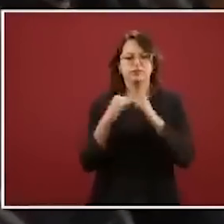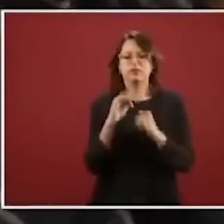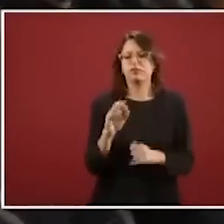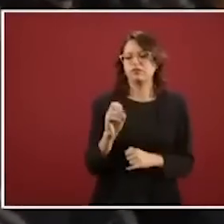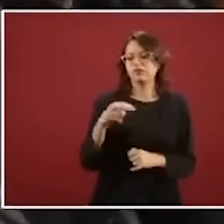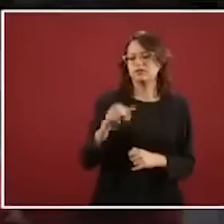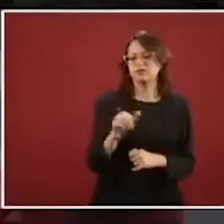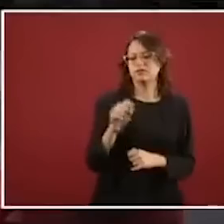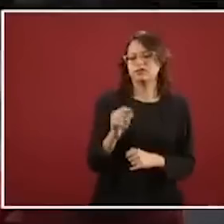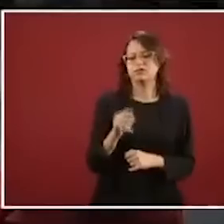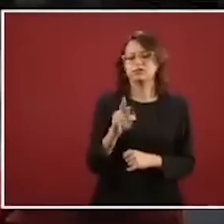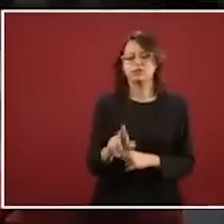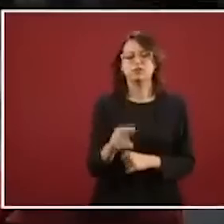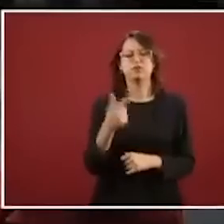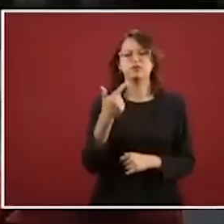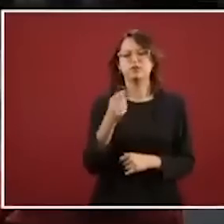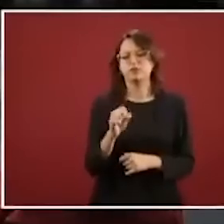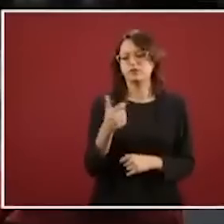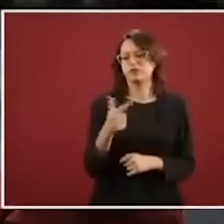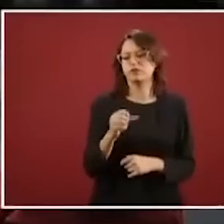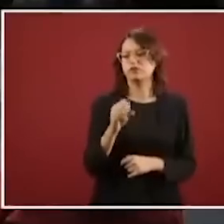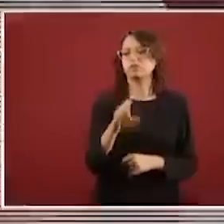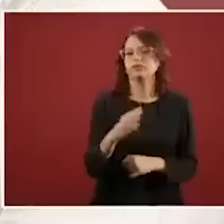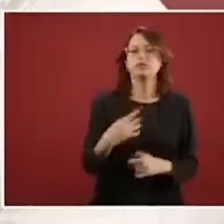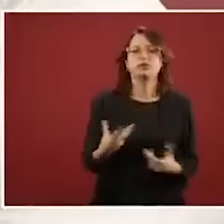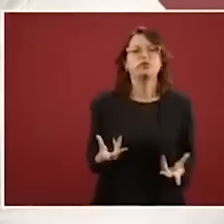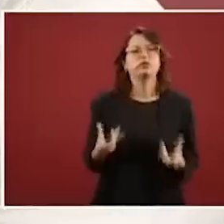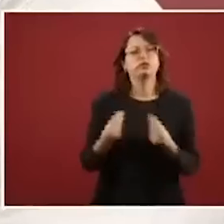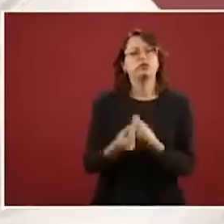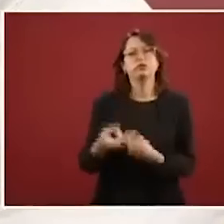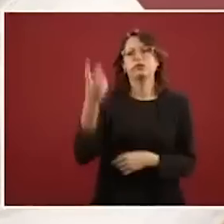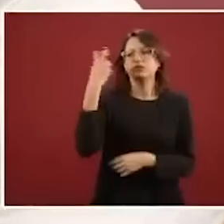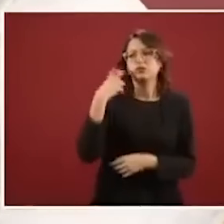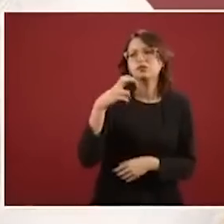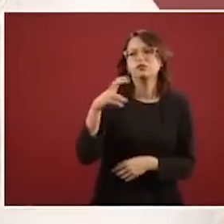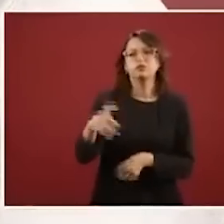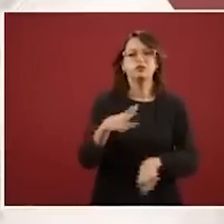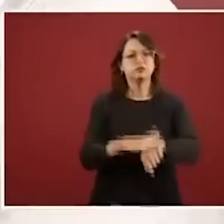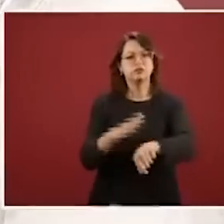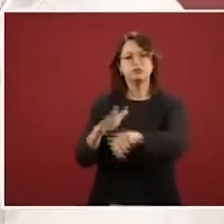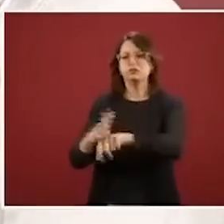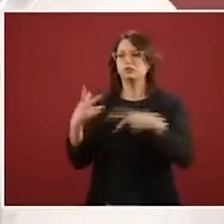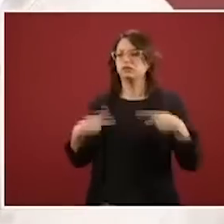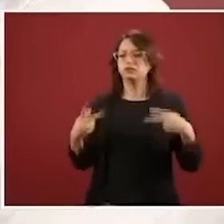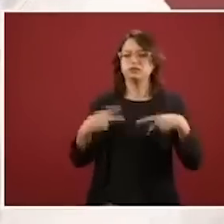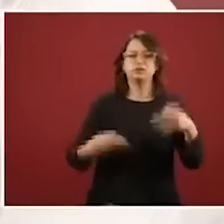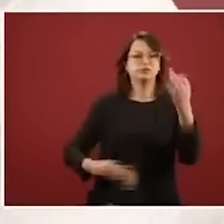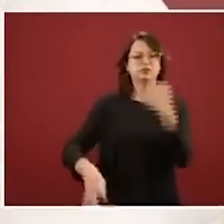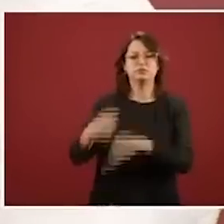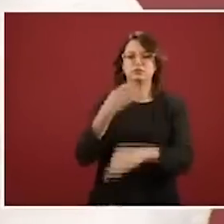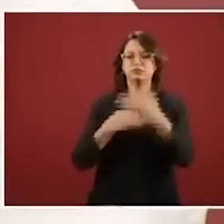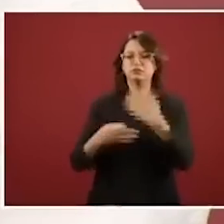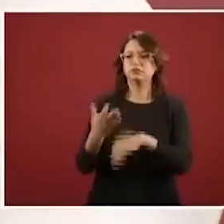Fonatur y de la CEGOP hicimos un recorrido para invitar de manera directa a todas las autoridades. Tenemos los acuses de